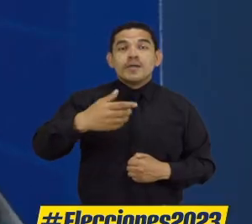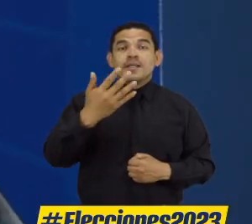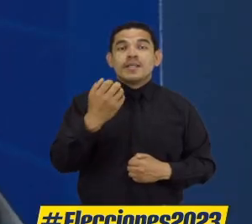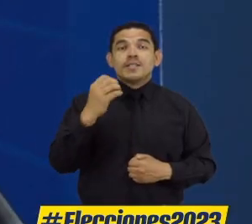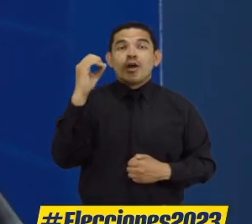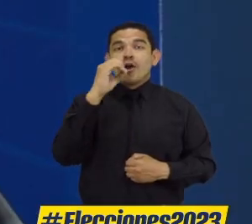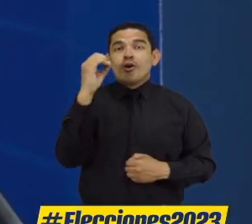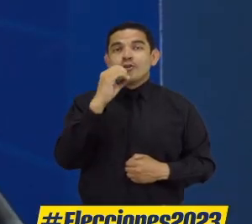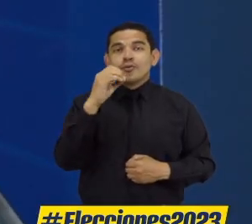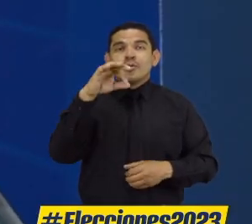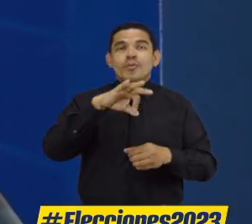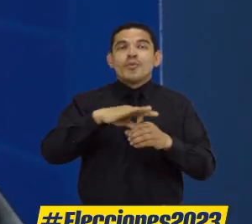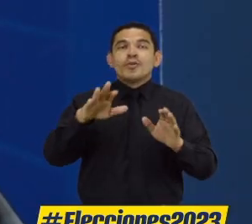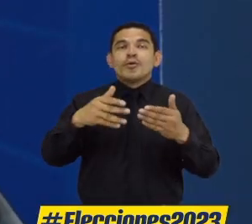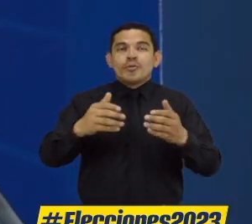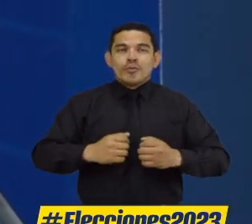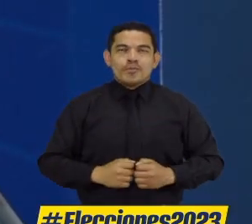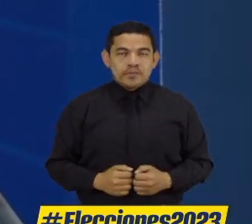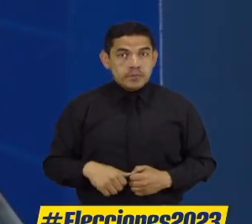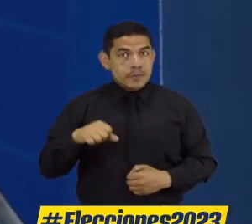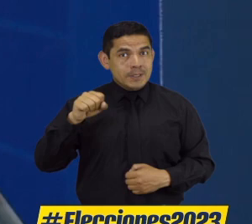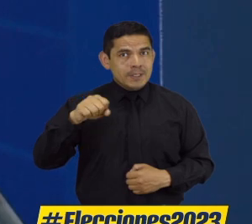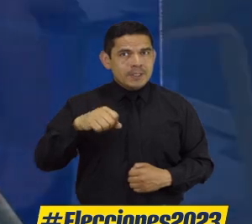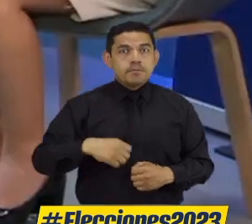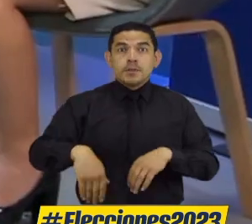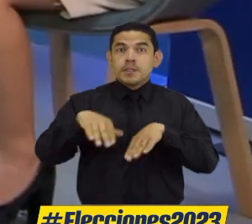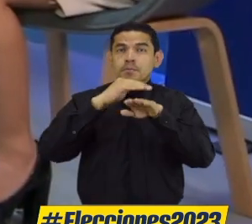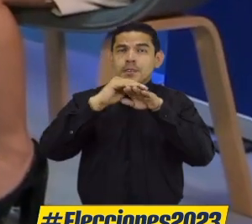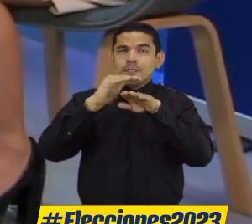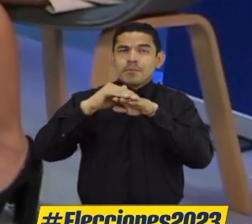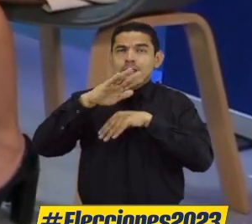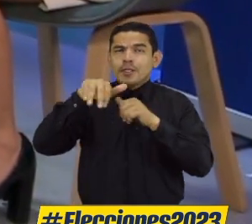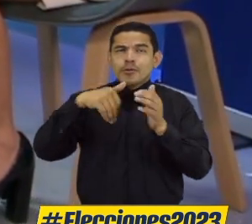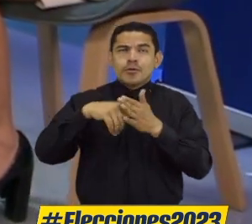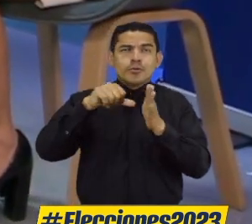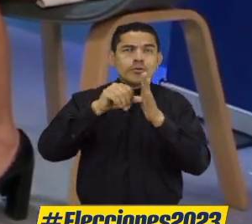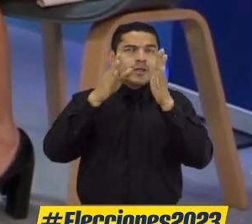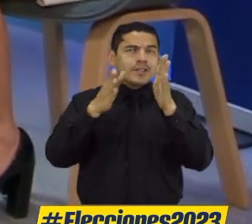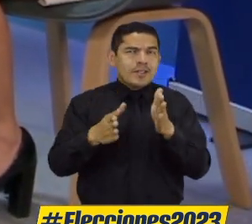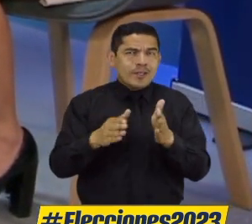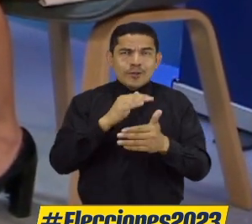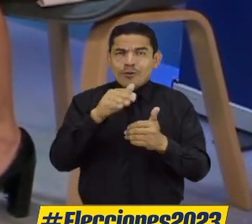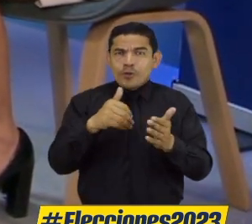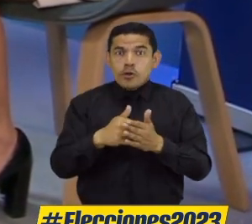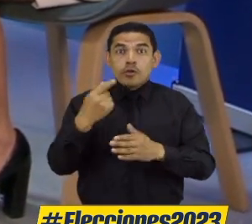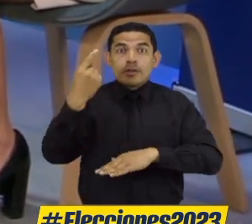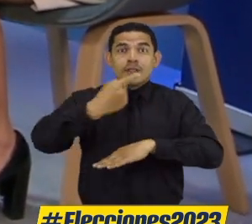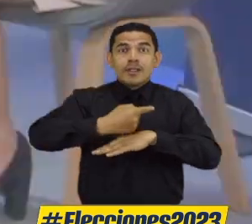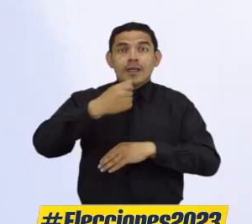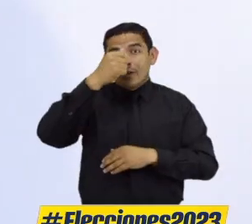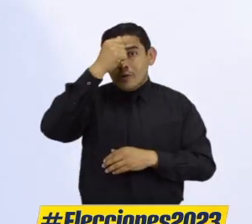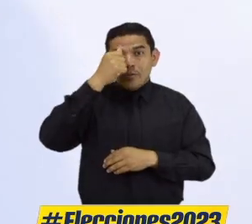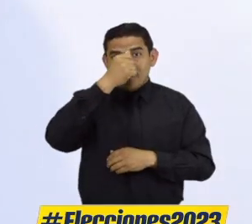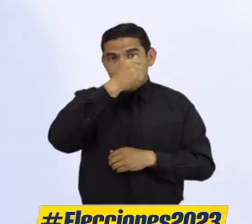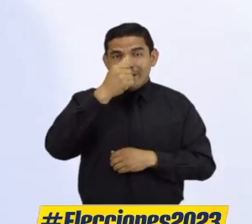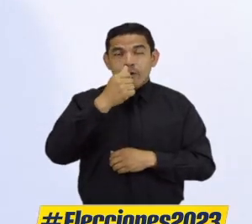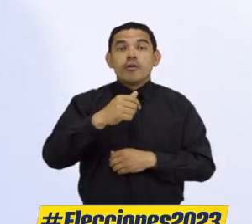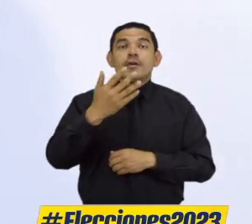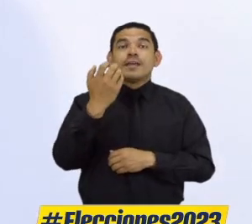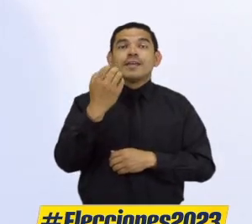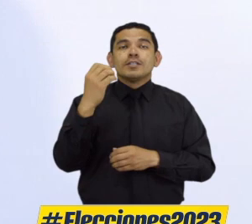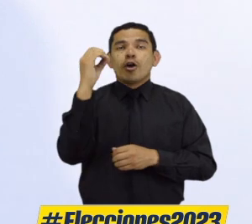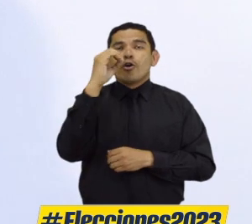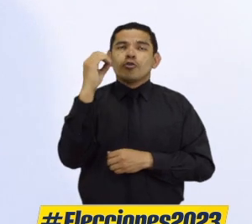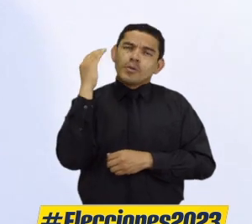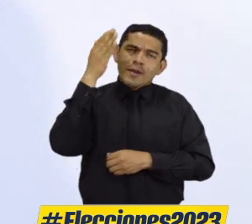a votar en esta jornada democrática. Claro que sí. Invitamos a la ciudadanía, a todos y todas, que el día domingo 15 de octubre acudan